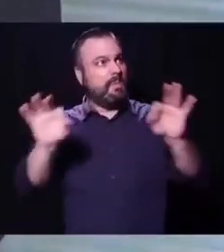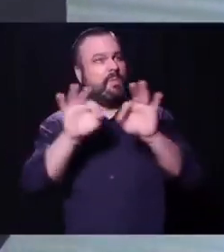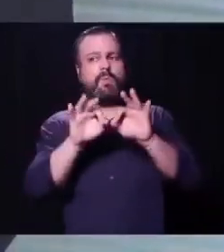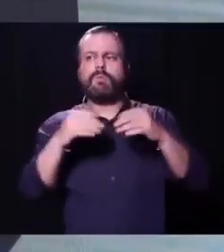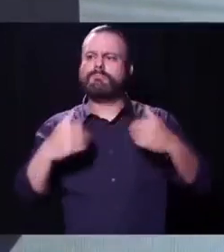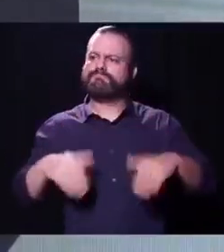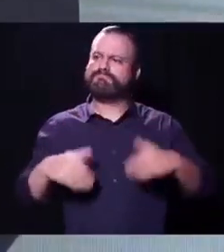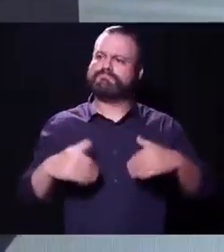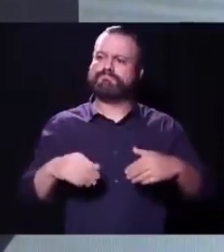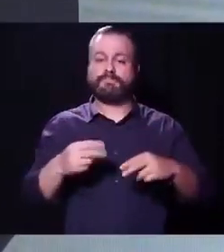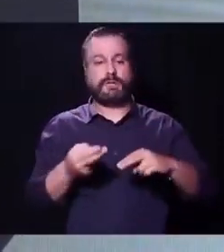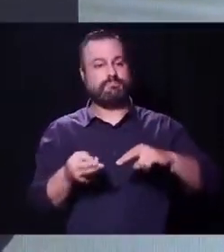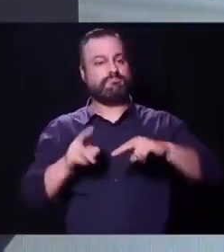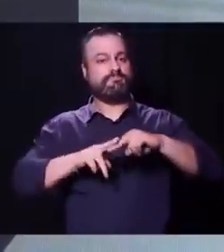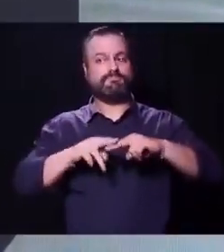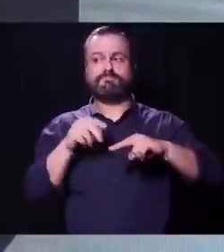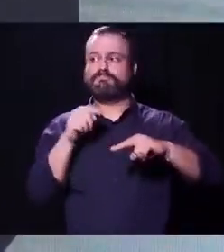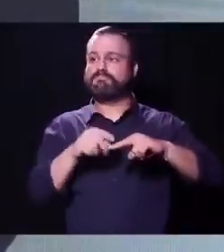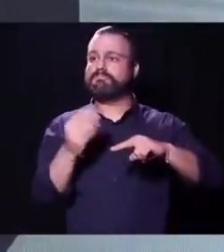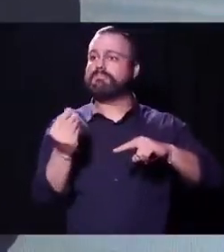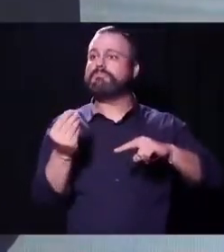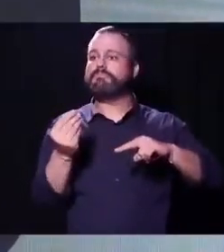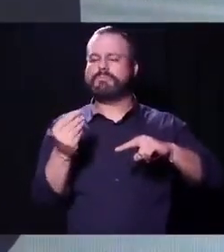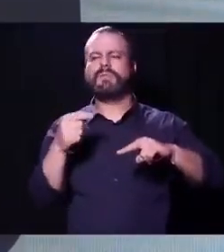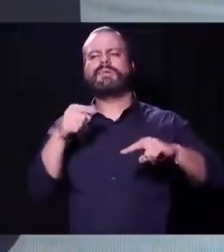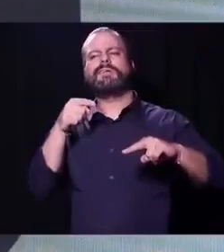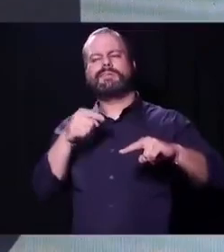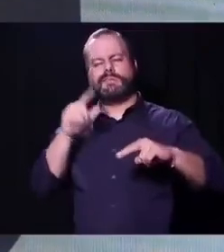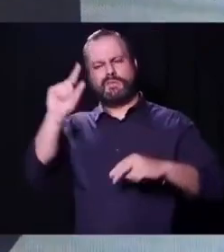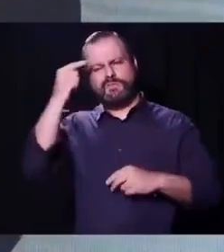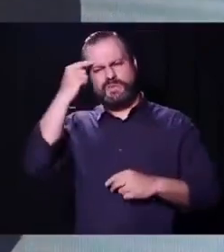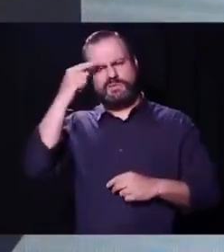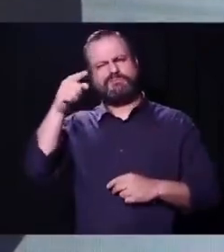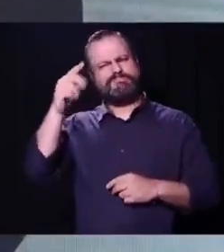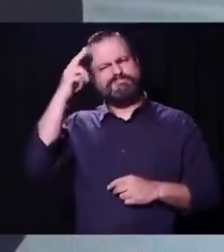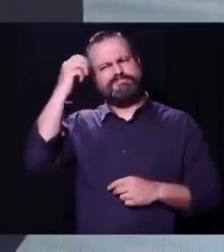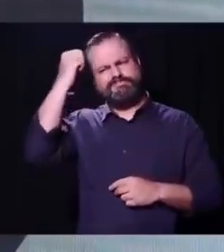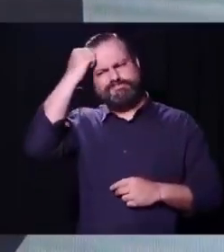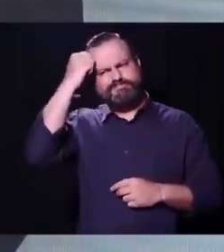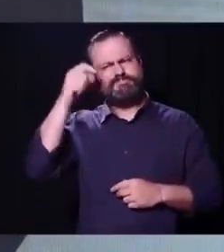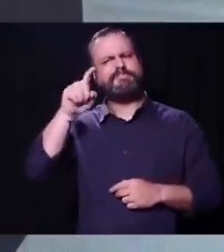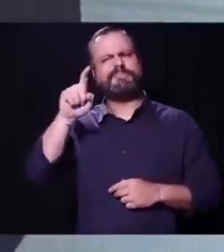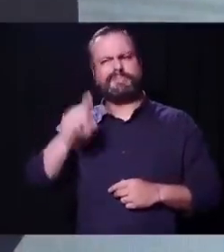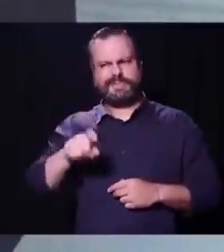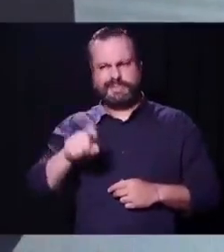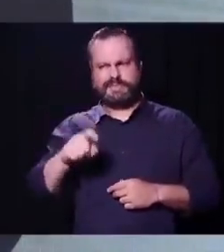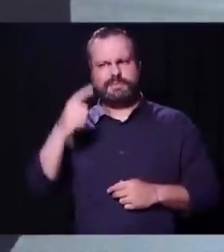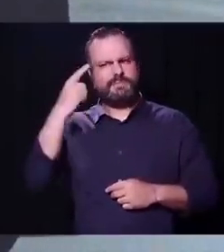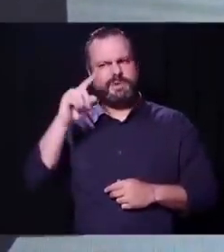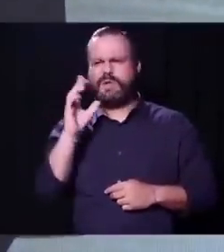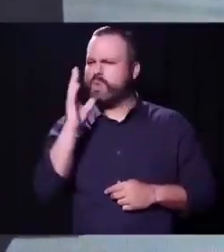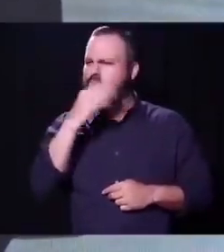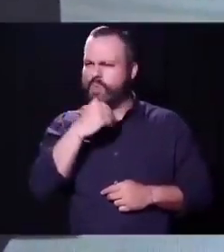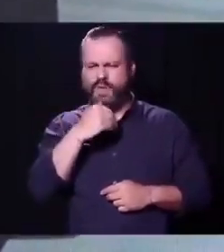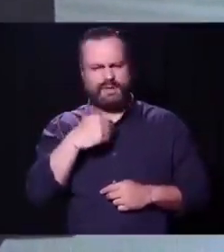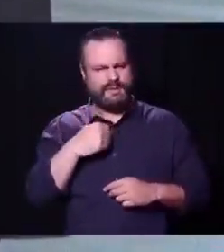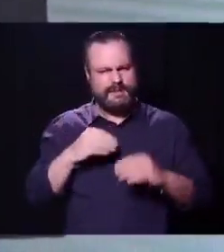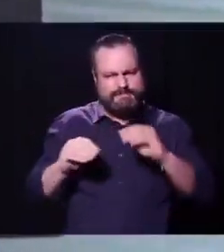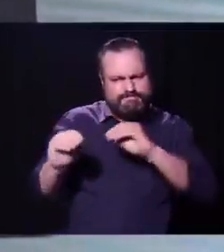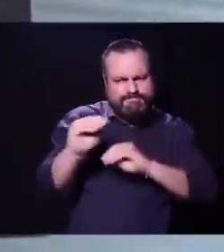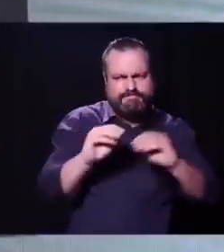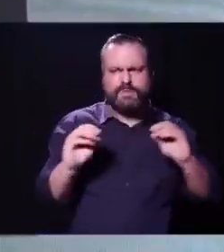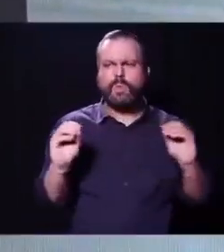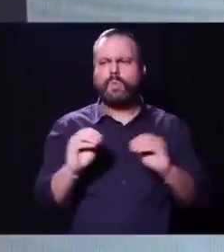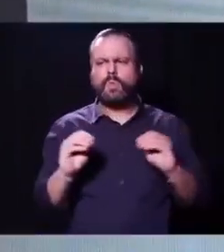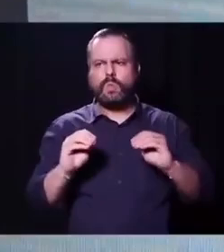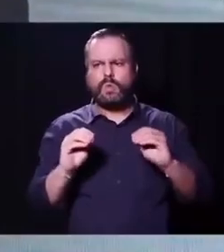tema de impuestos. Gobierno Nito Cortizo PRD, nosotros no vamos a aumentar los impuestos. No hay manera de poderle